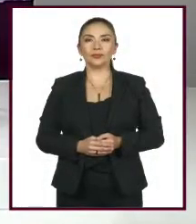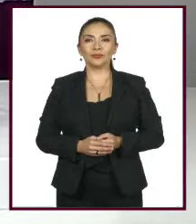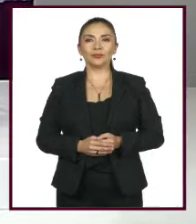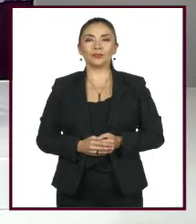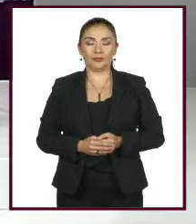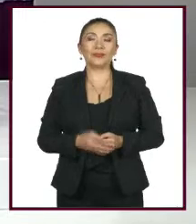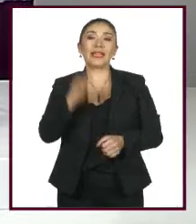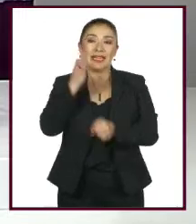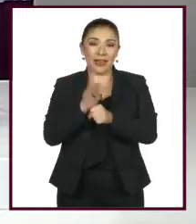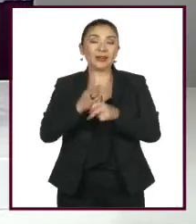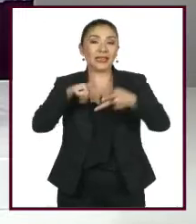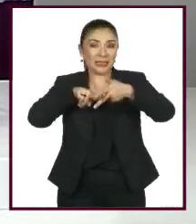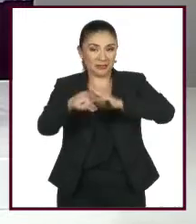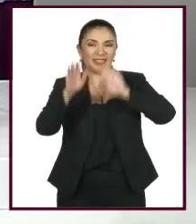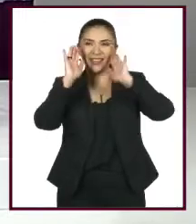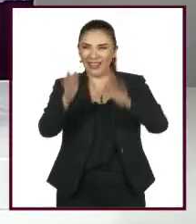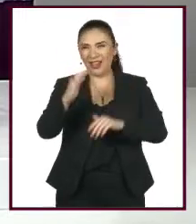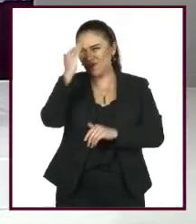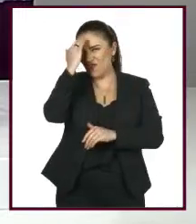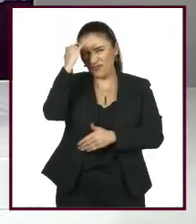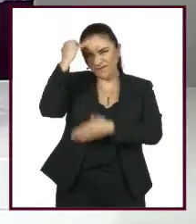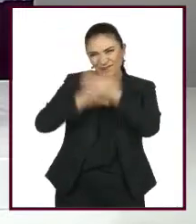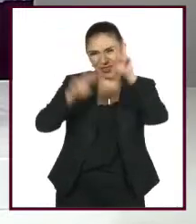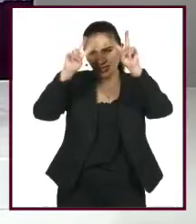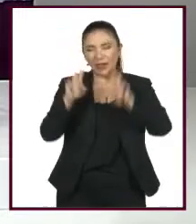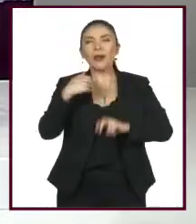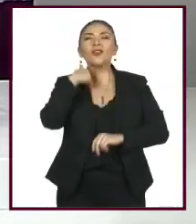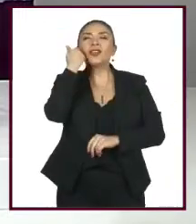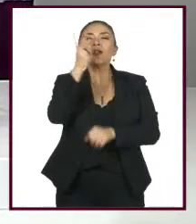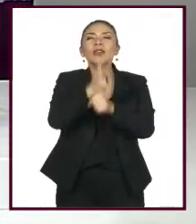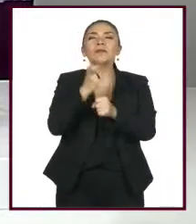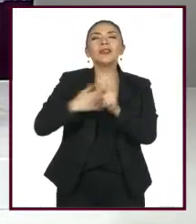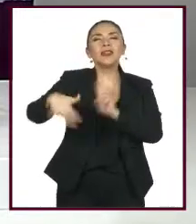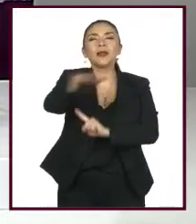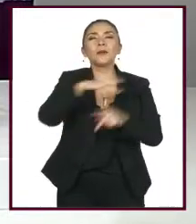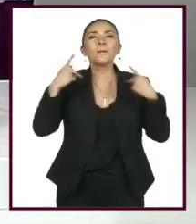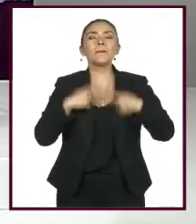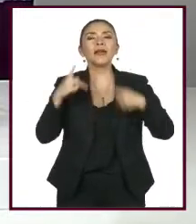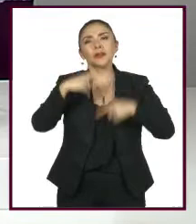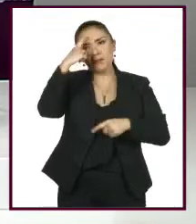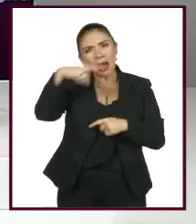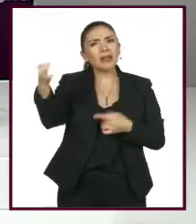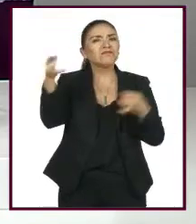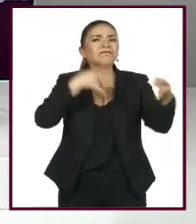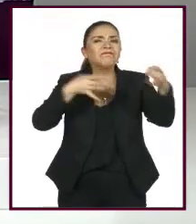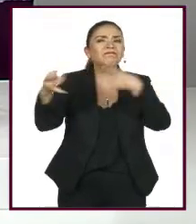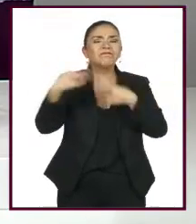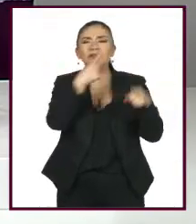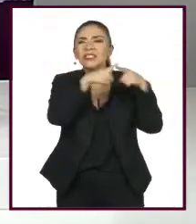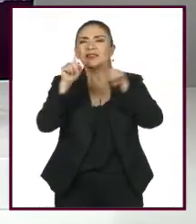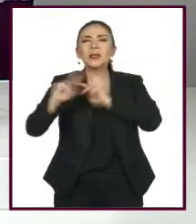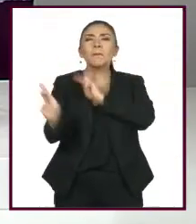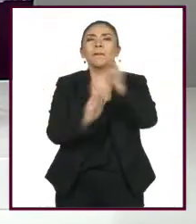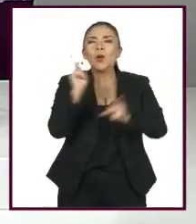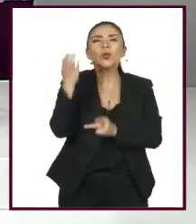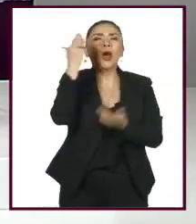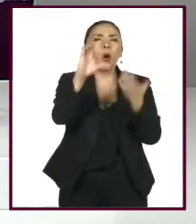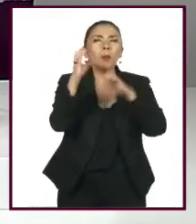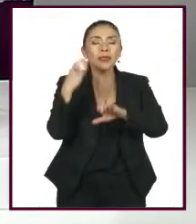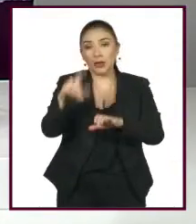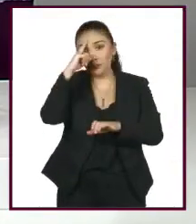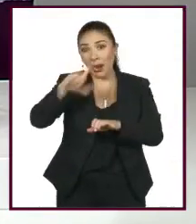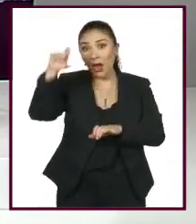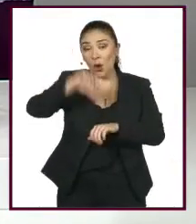Antes de comenzar de lleno con el tema de hoy, quiero invitar a nuestro público a que nos hagan llegar sus comentarios y preguntas para que al